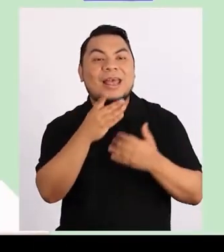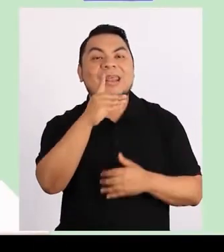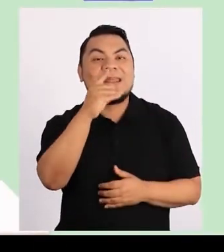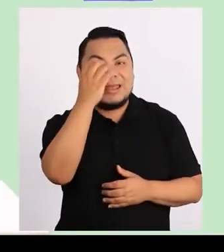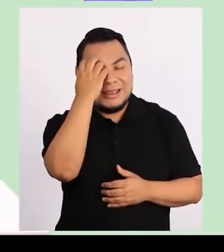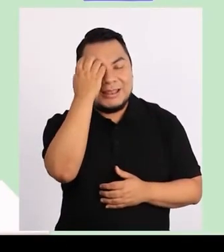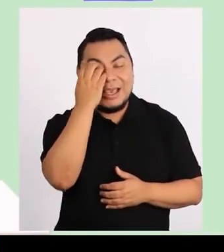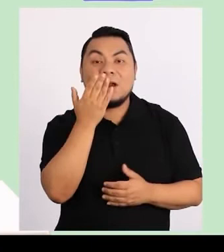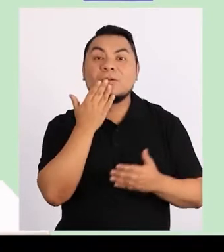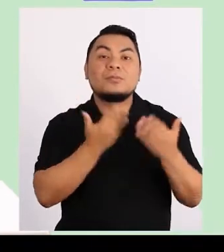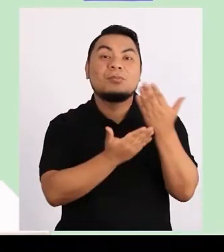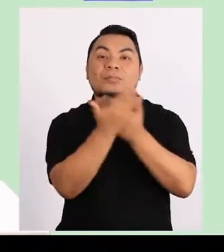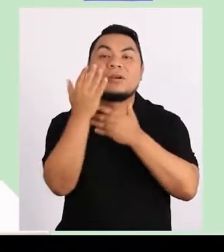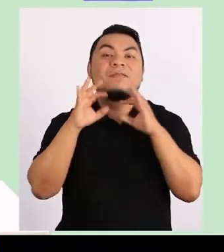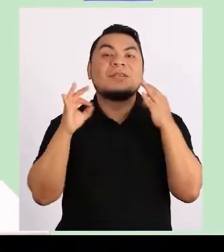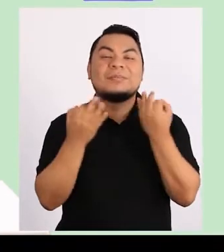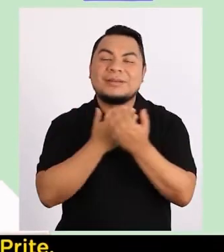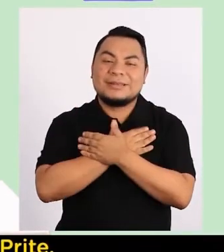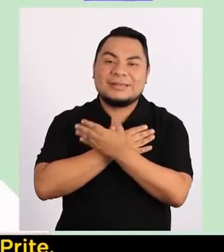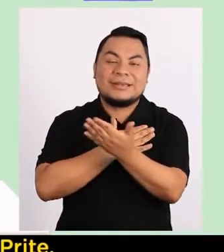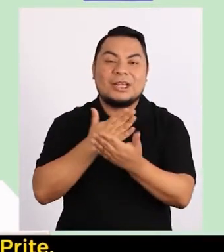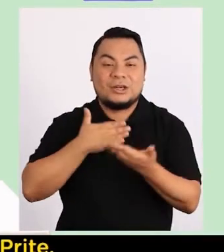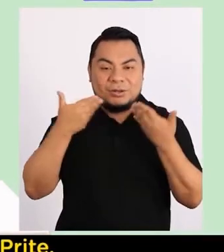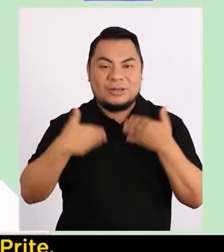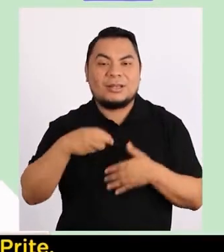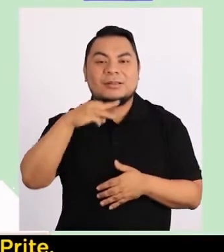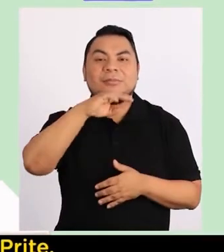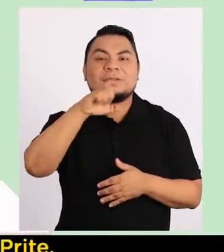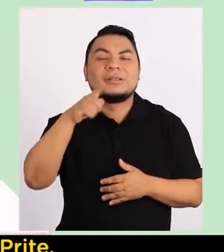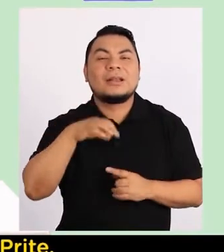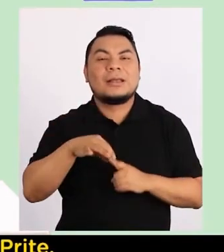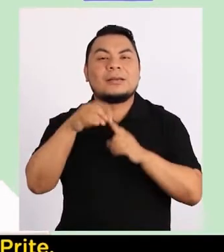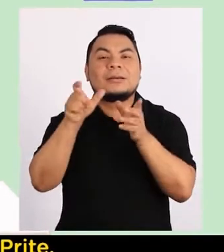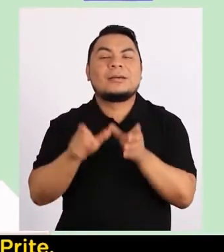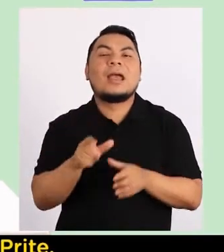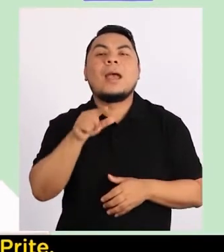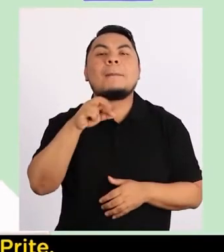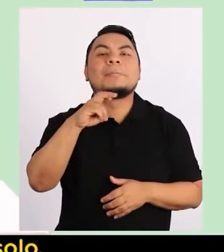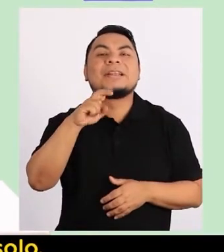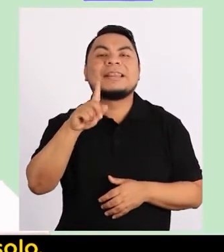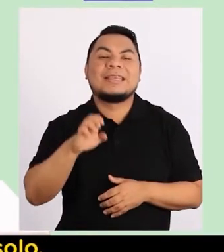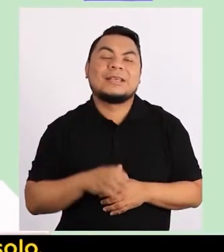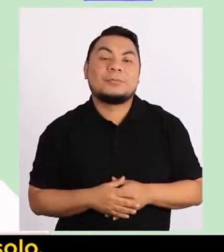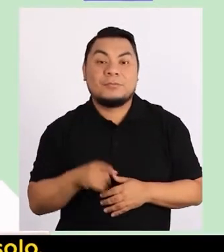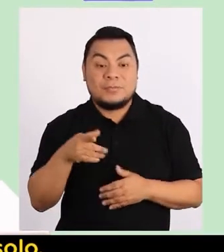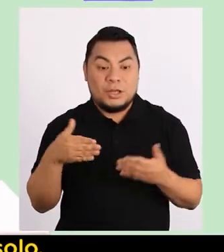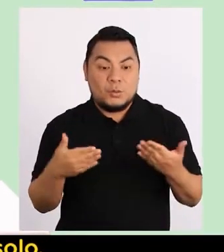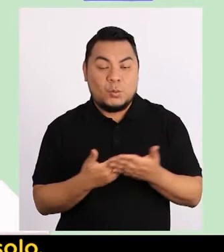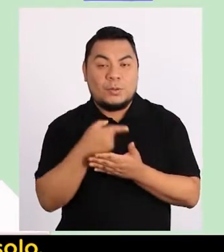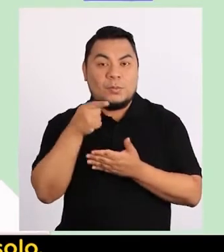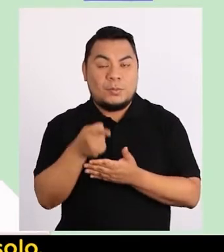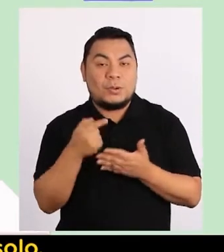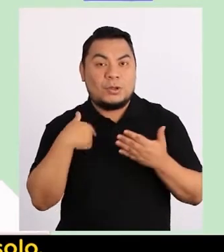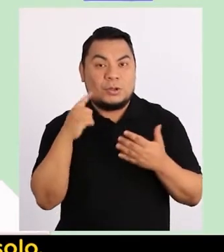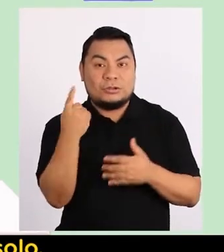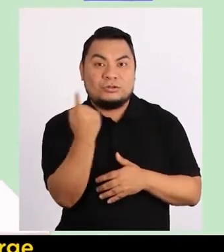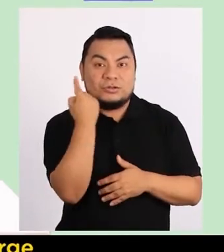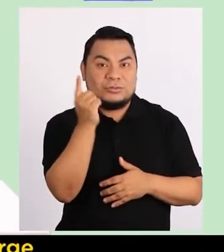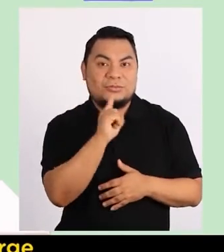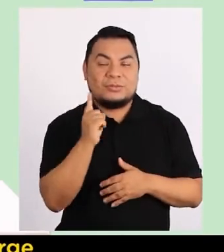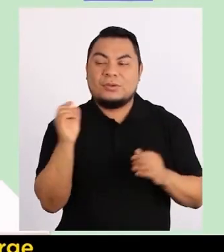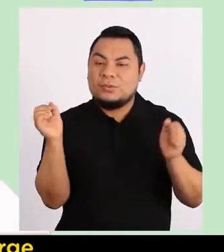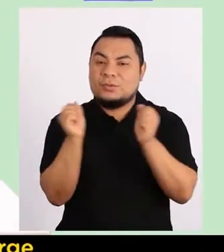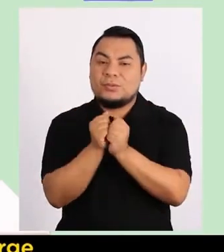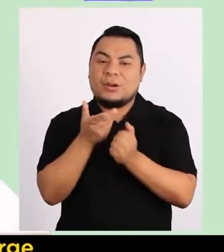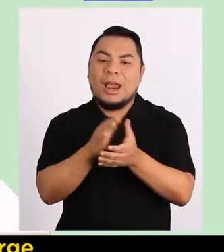Gracias, Daniel. Buenos días, queridas familias. Soy Michelle González, especialista del PRITE. En este nuevo segmento no estaré solo.